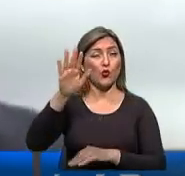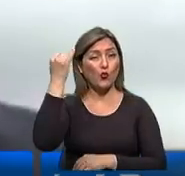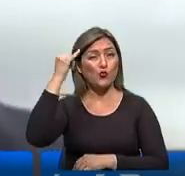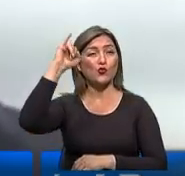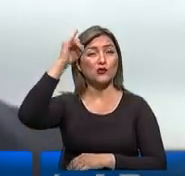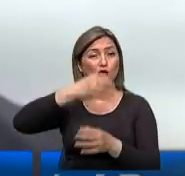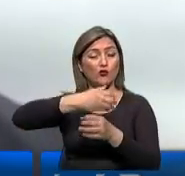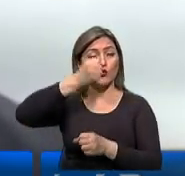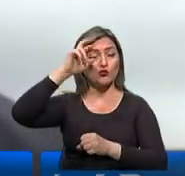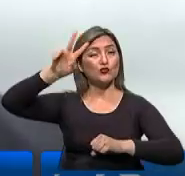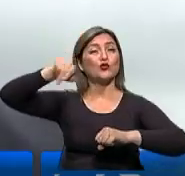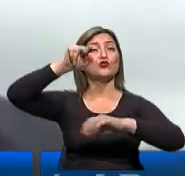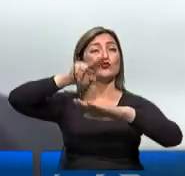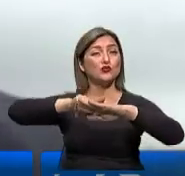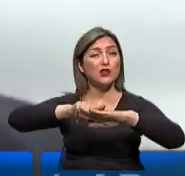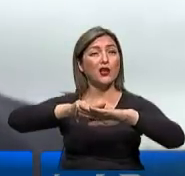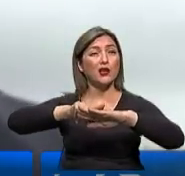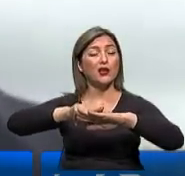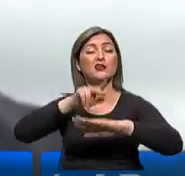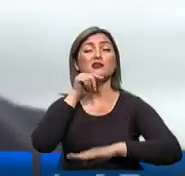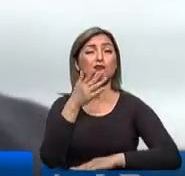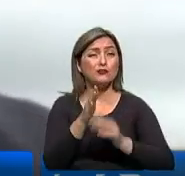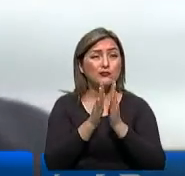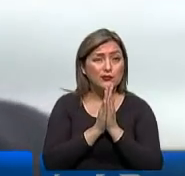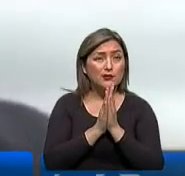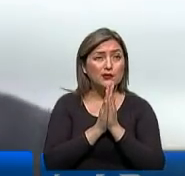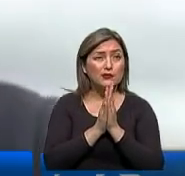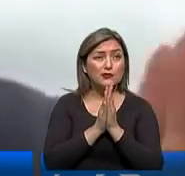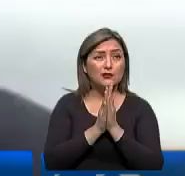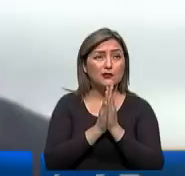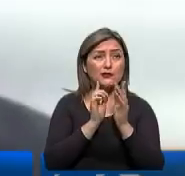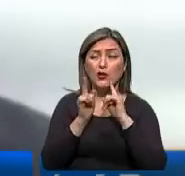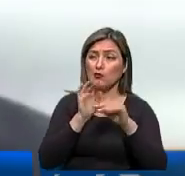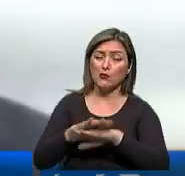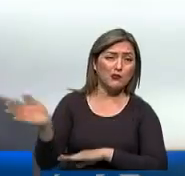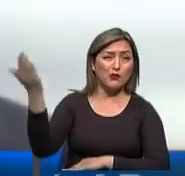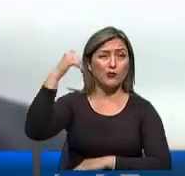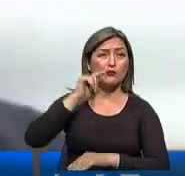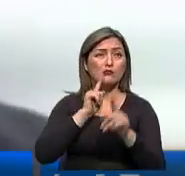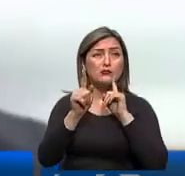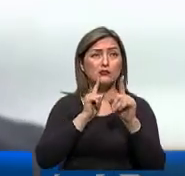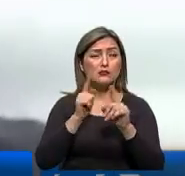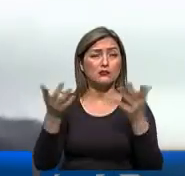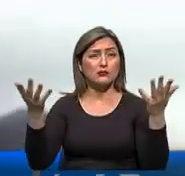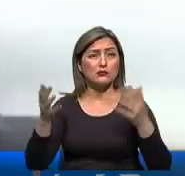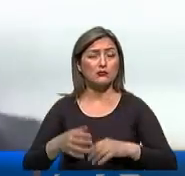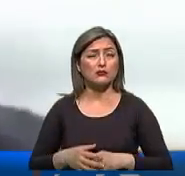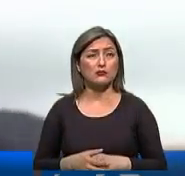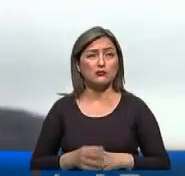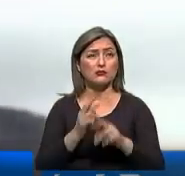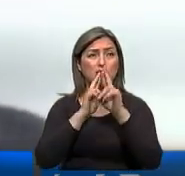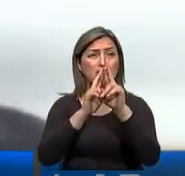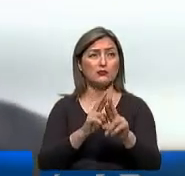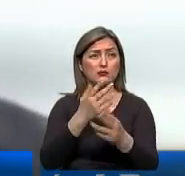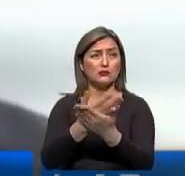la CONAI en la que te pide eso? Entonces, si a mí me dicen, Lourdes, venga al diálogo, yo me voy. Yo dialogo, salgo los resultados, digo,